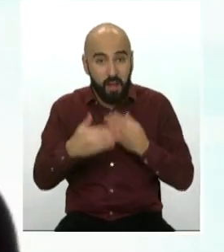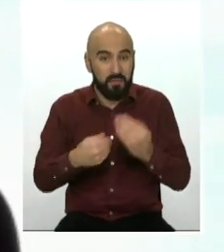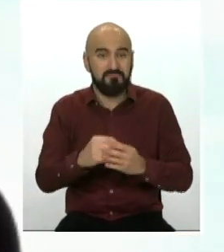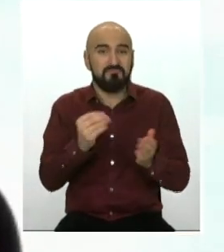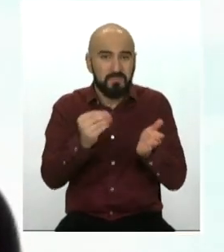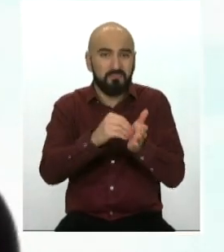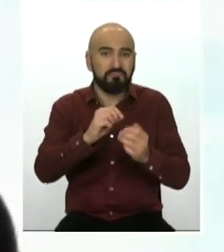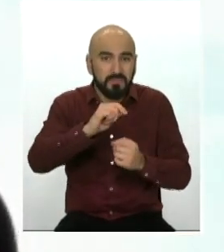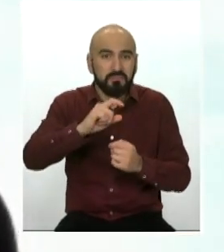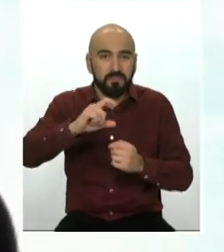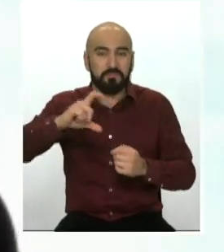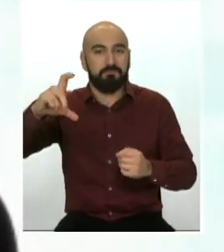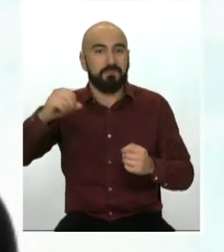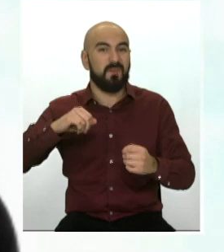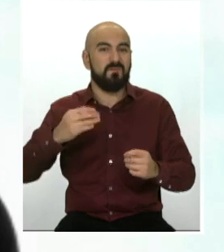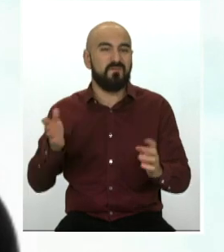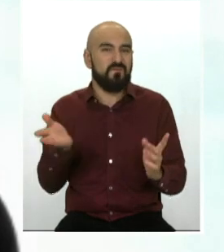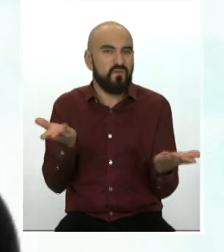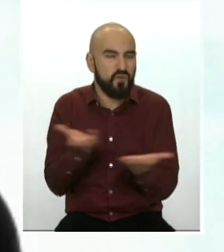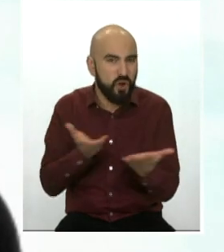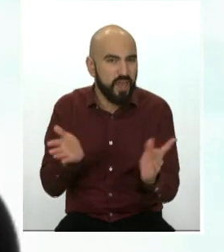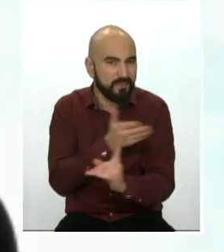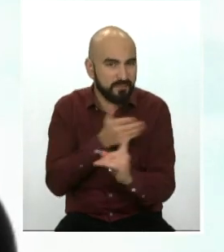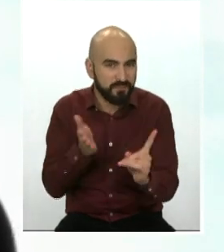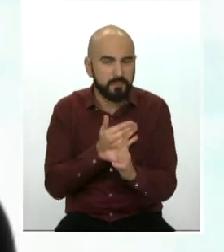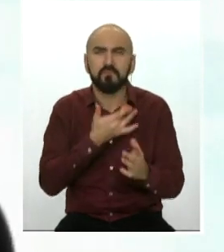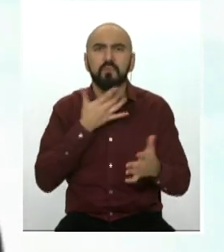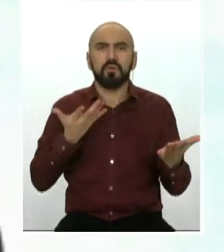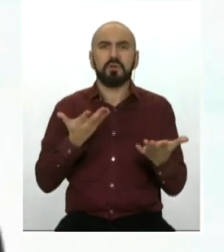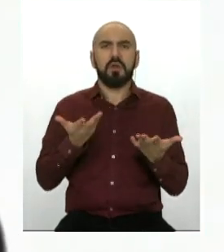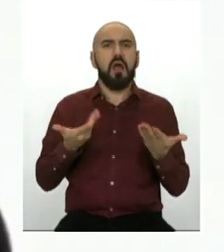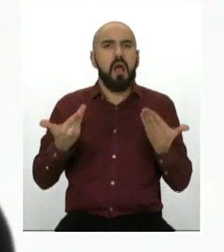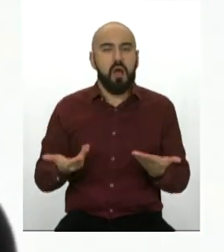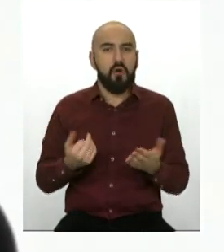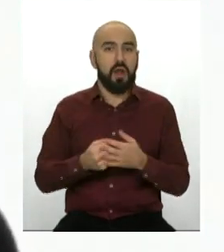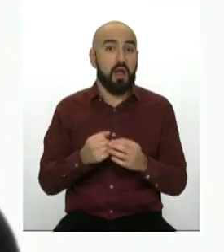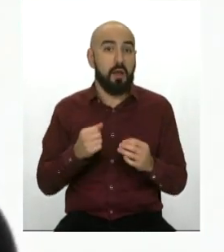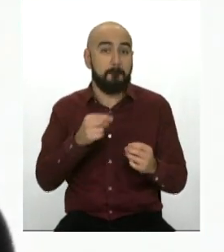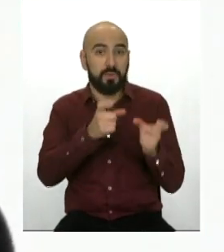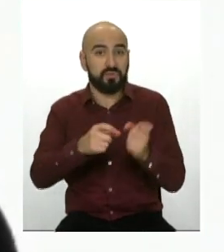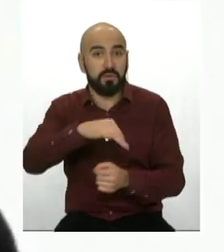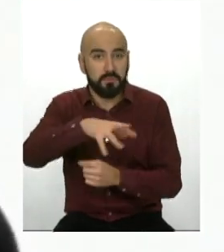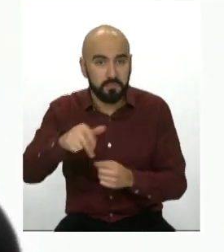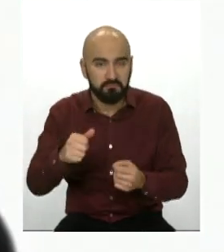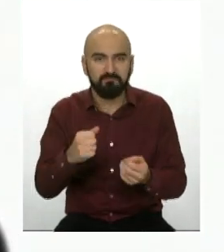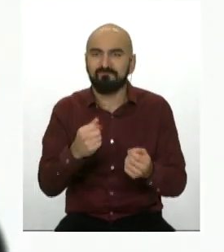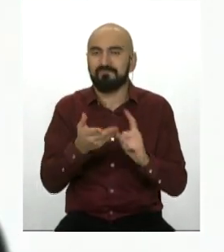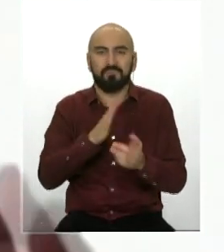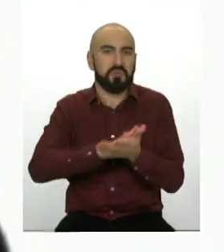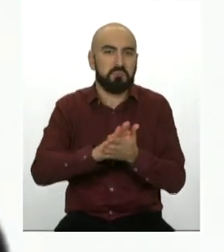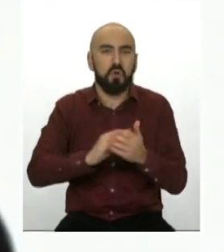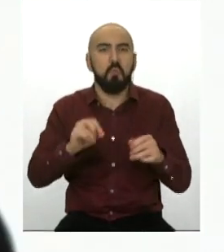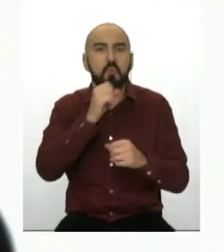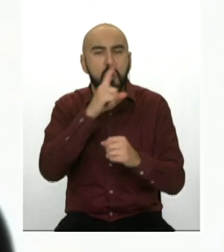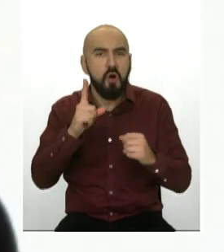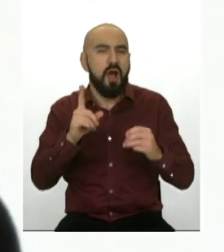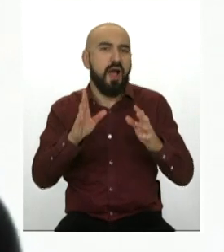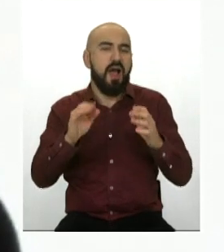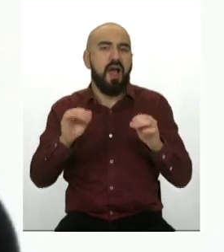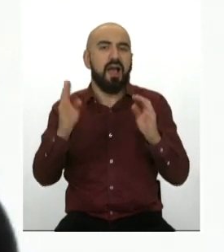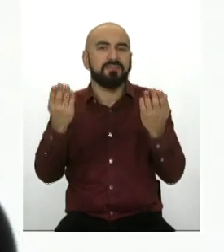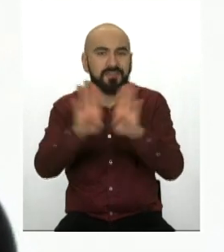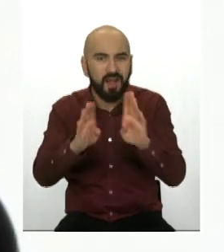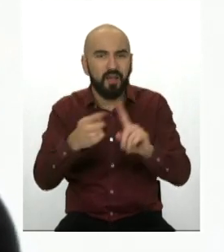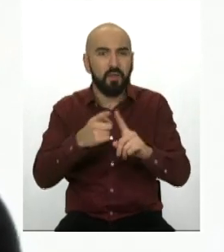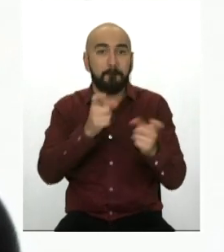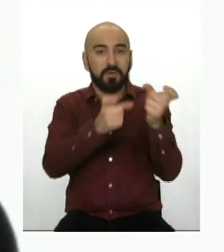vez justamente es porque los delincuentes tienen hoy día menos oportunidades. Hay menos centros comerciales abiertos, hay menos gente en la calle y